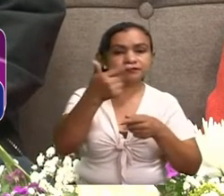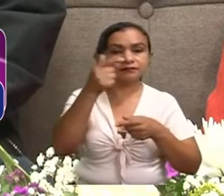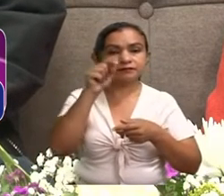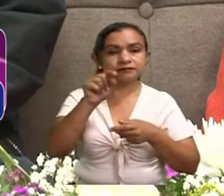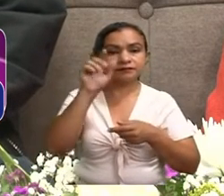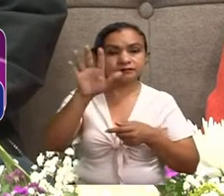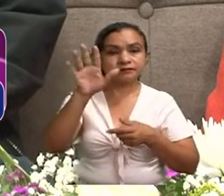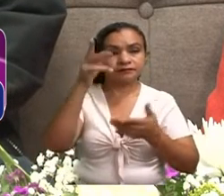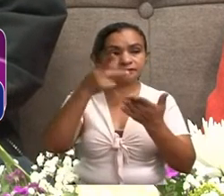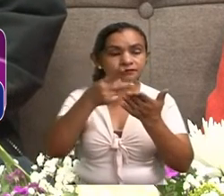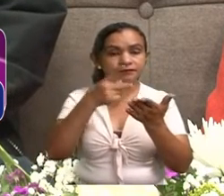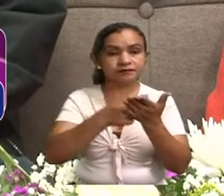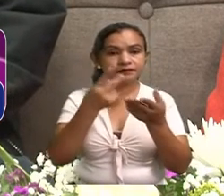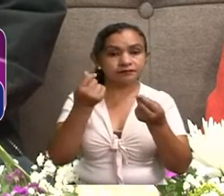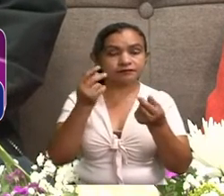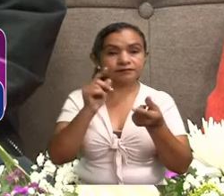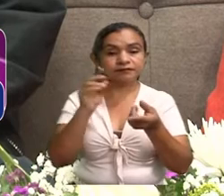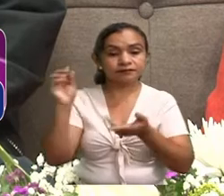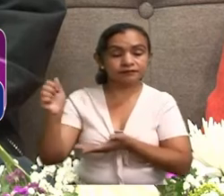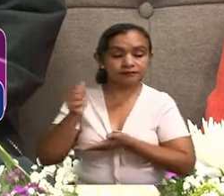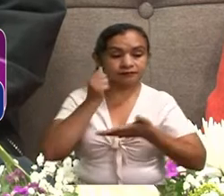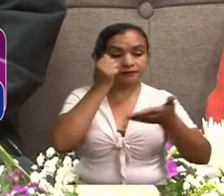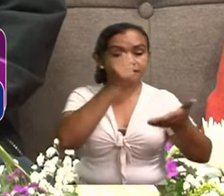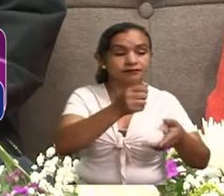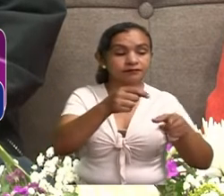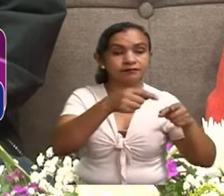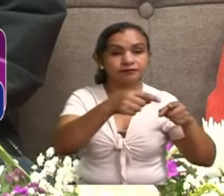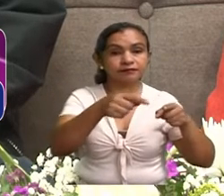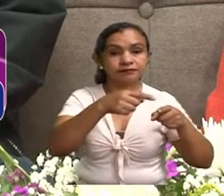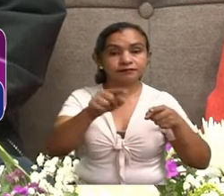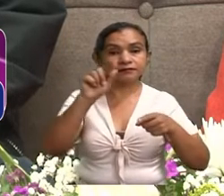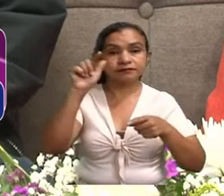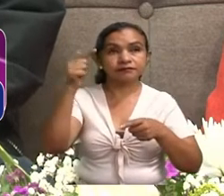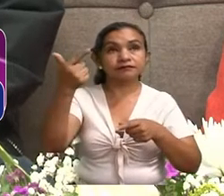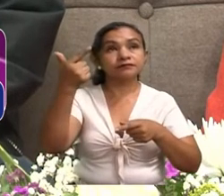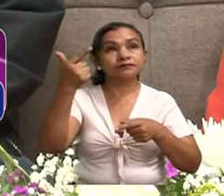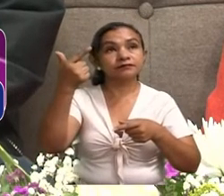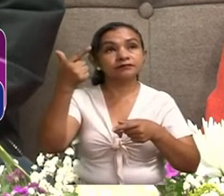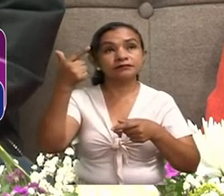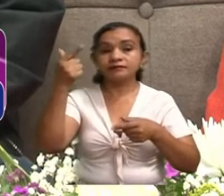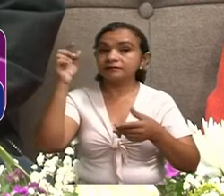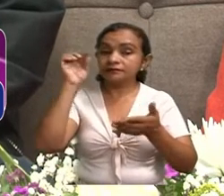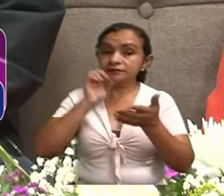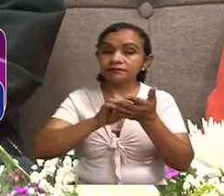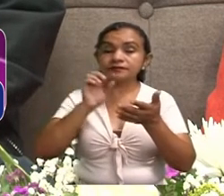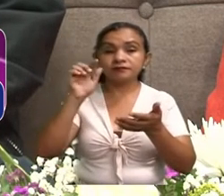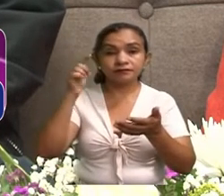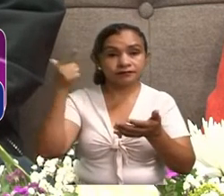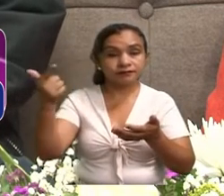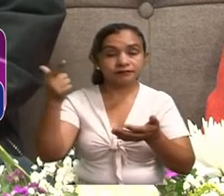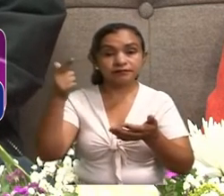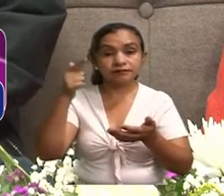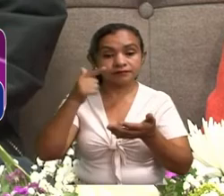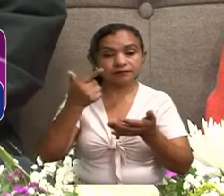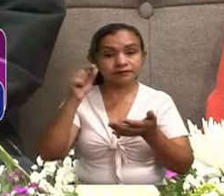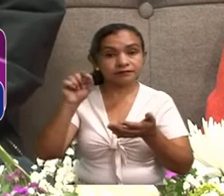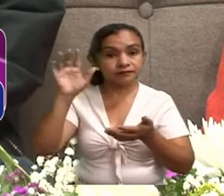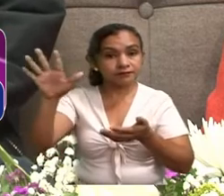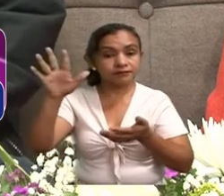de ese presupuesto que se transfiere a las municipalidades, el 7.5 tiene que ser invertido en agua. Entonces los